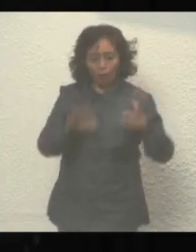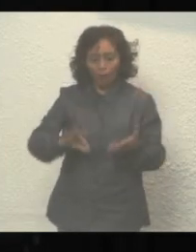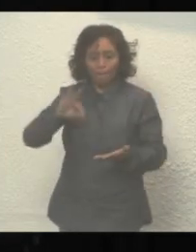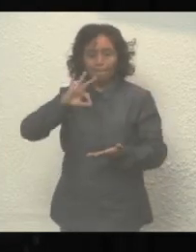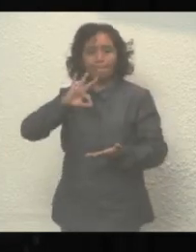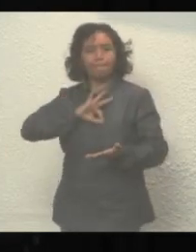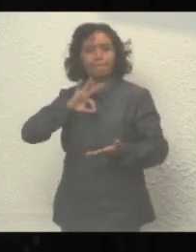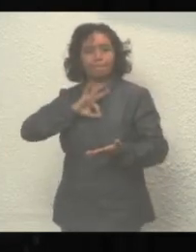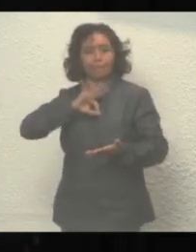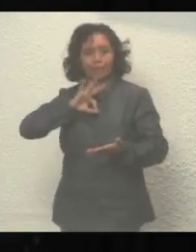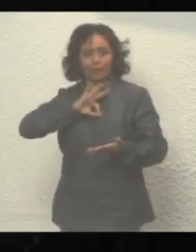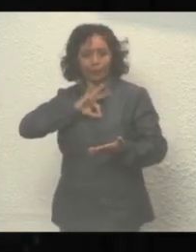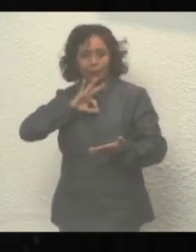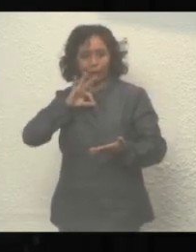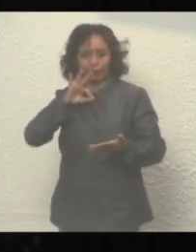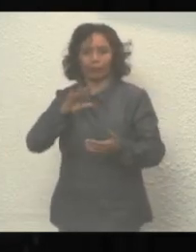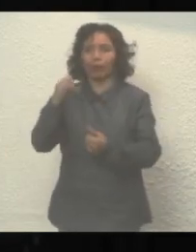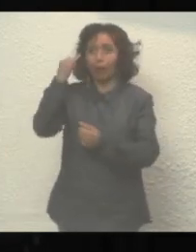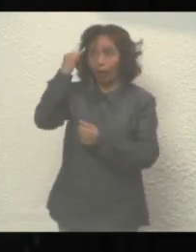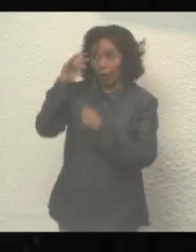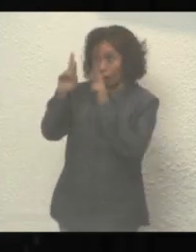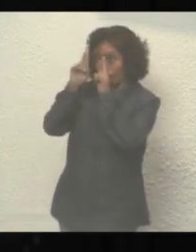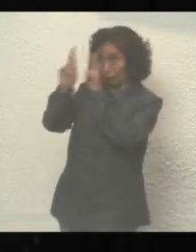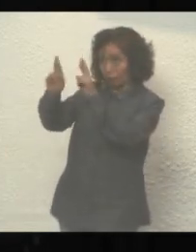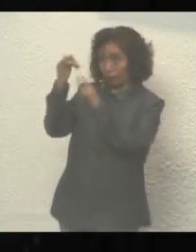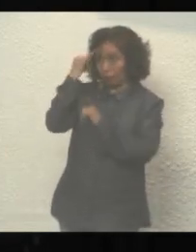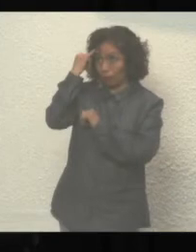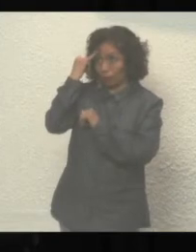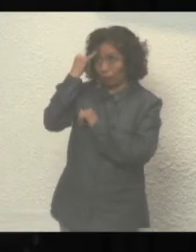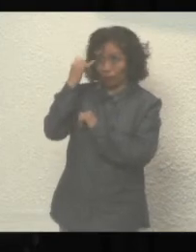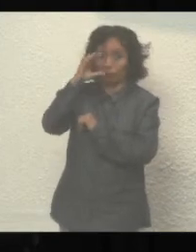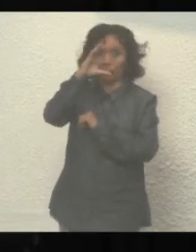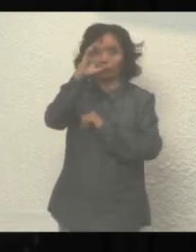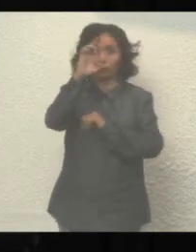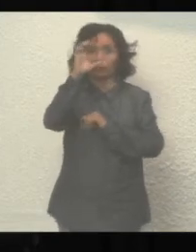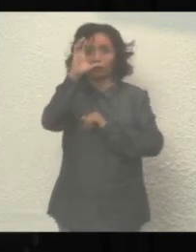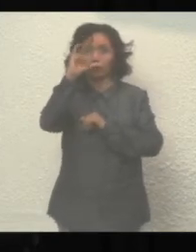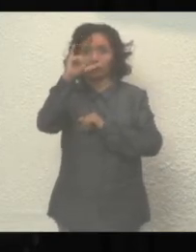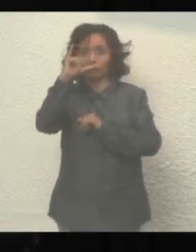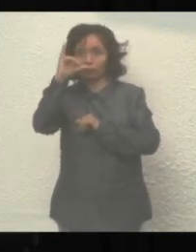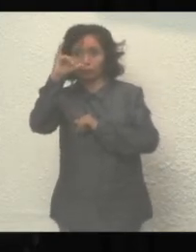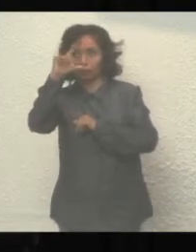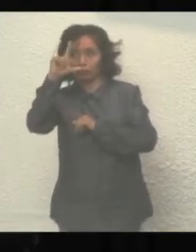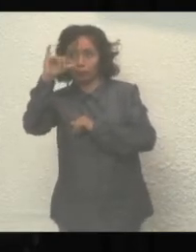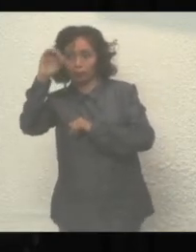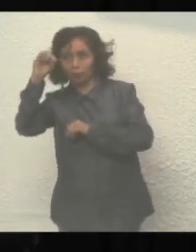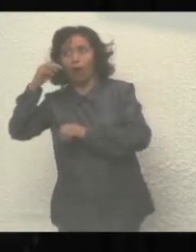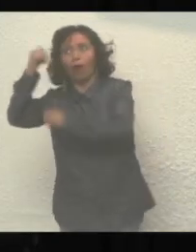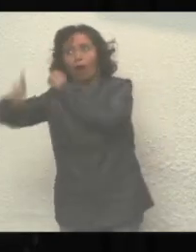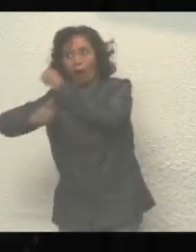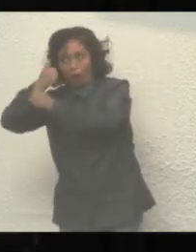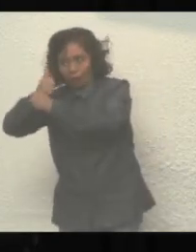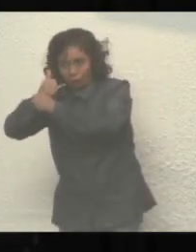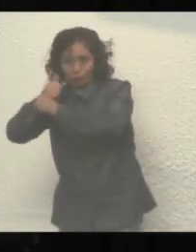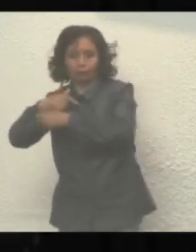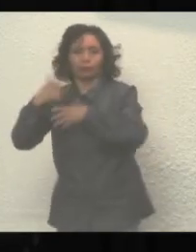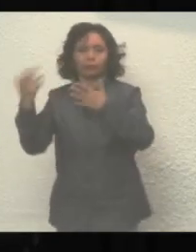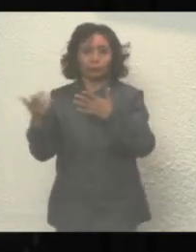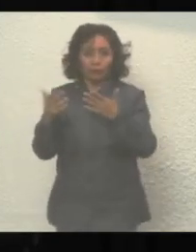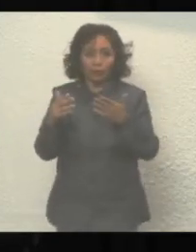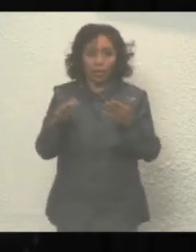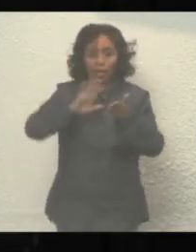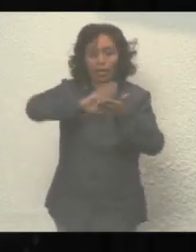indígena Maya Cecilio Chi, seguido el año correspondiente. En el reverso contendrá en el centro el